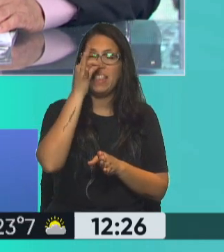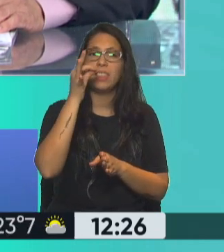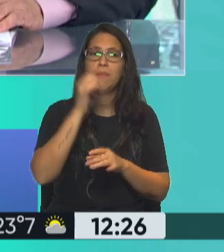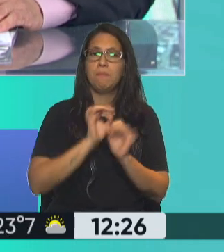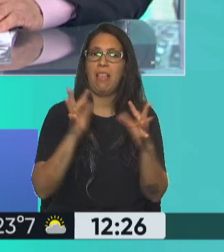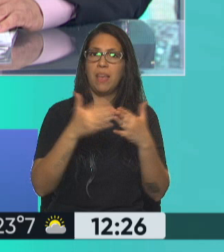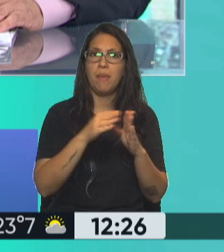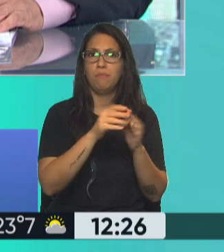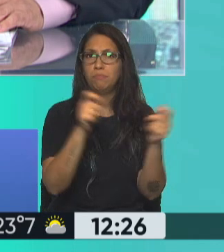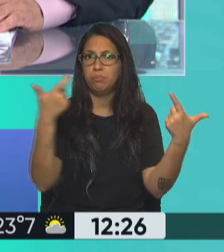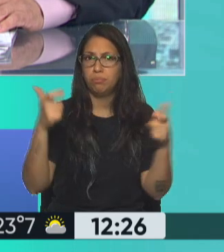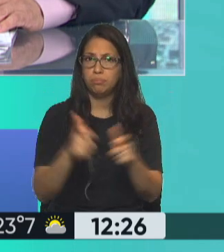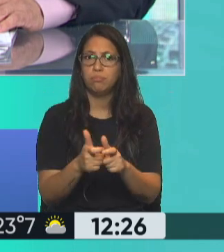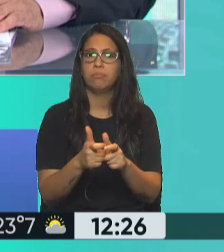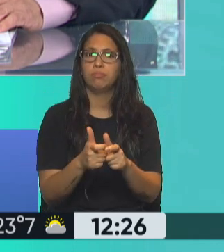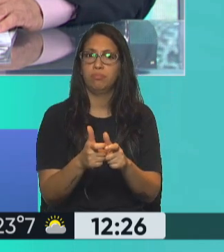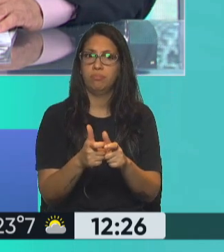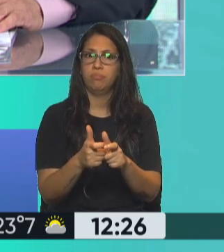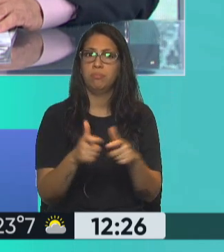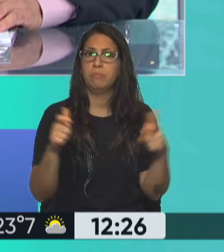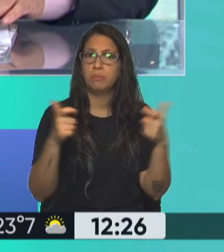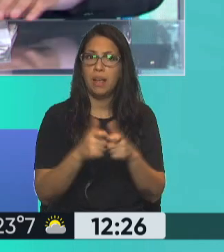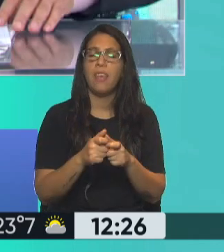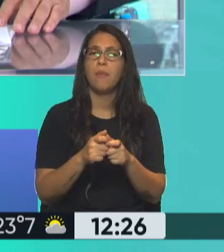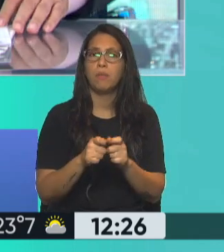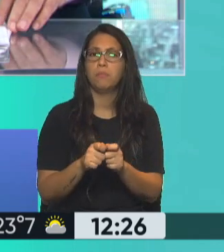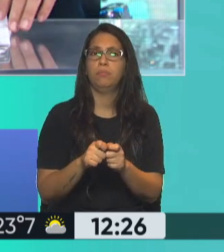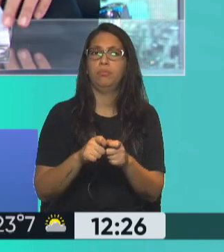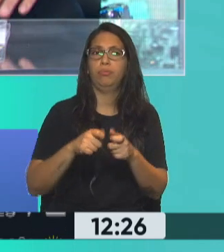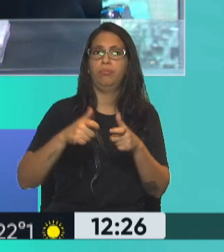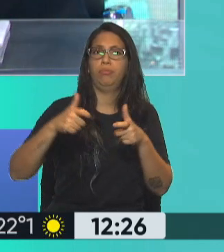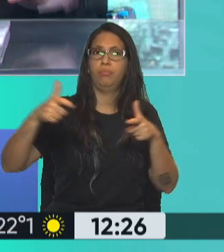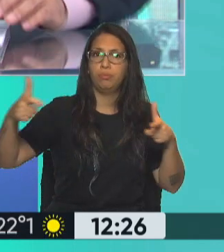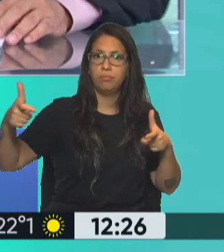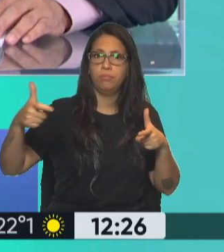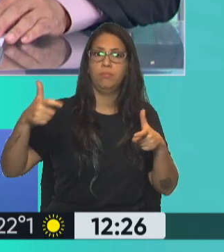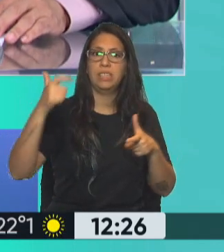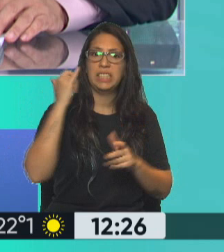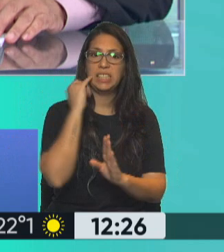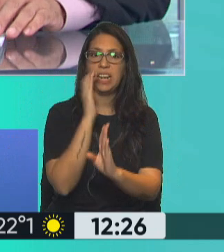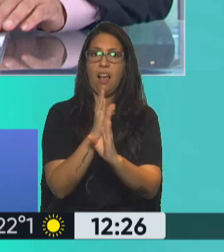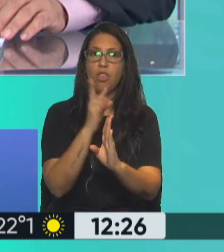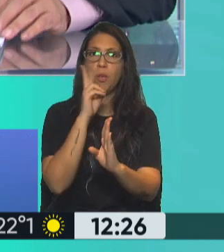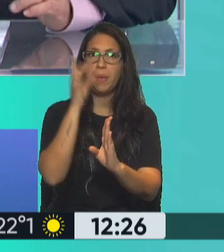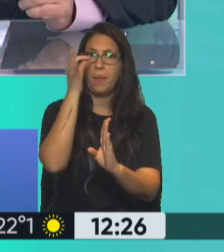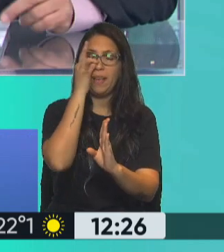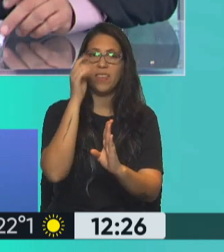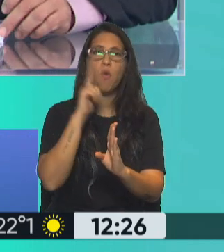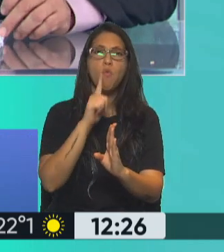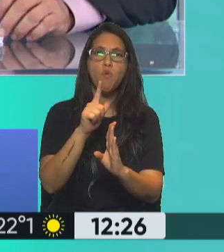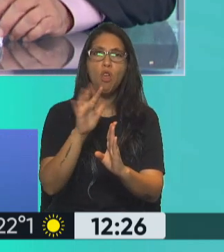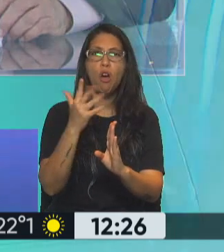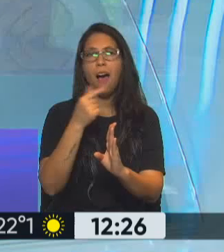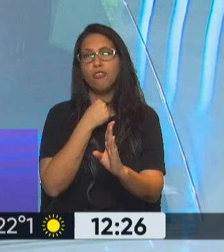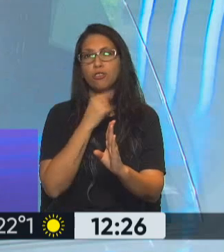esa caída de unos pocos meses, año 2020, y después empieza la recuperación ya a partir de mediados de 2020, julio, agosto de